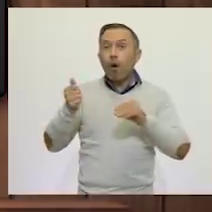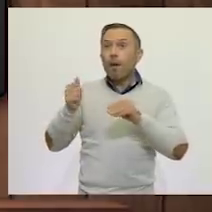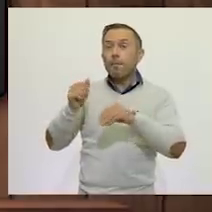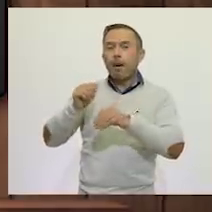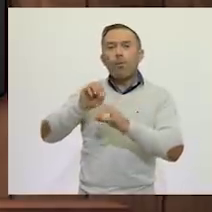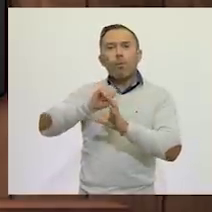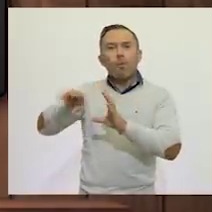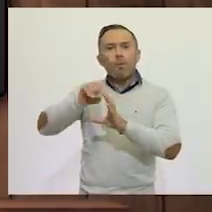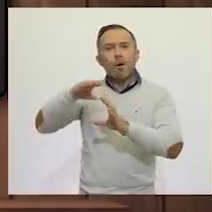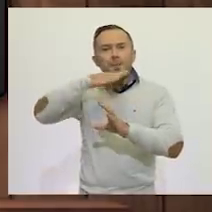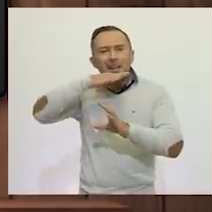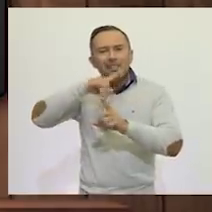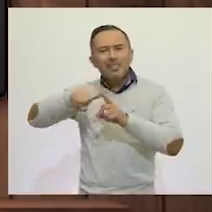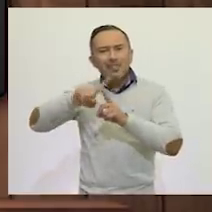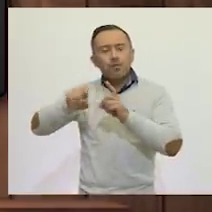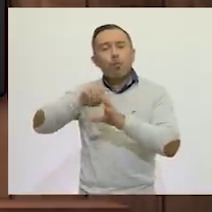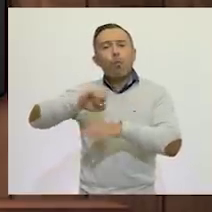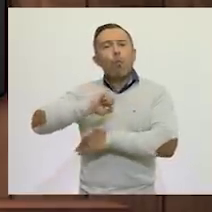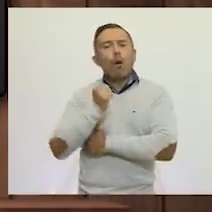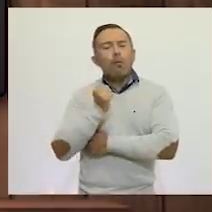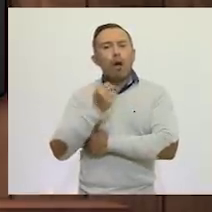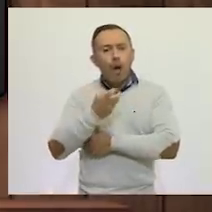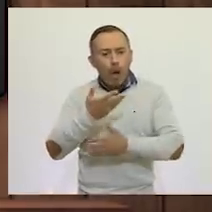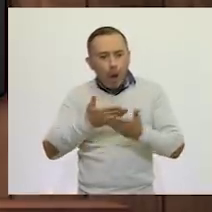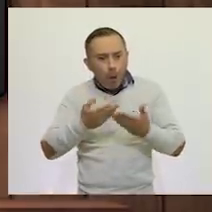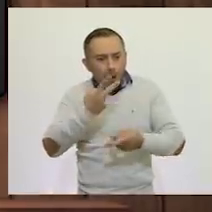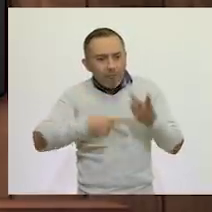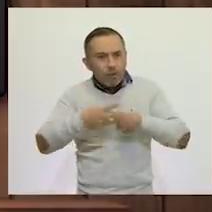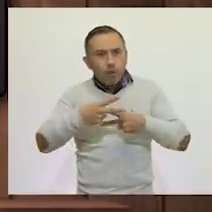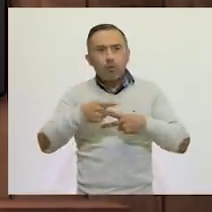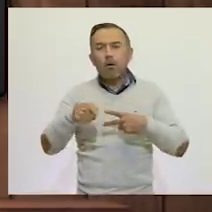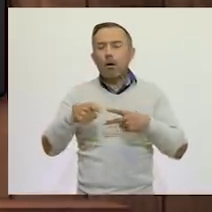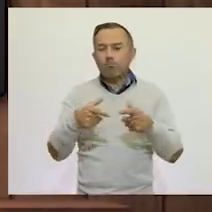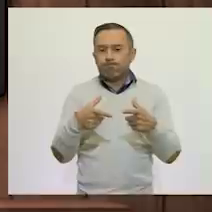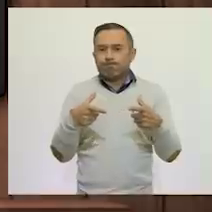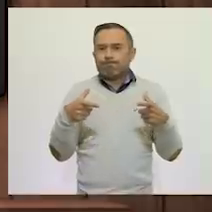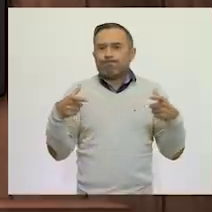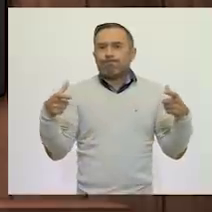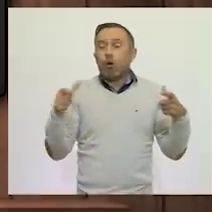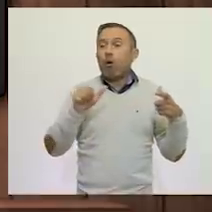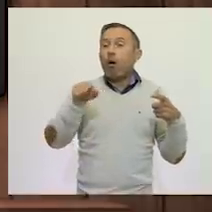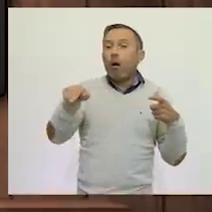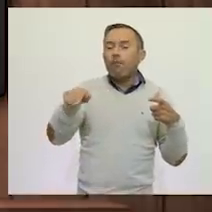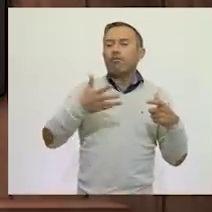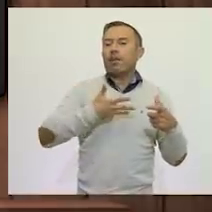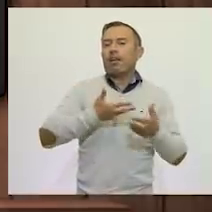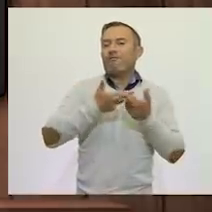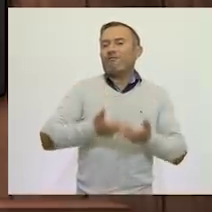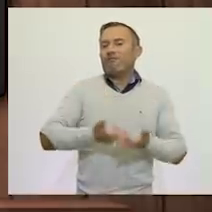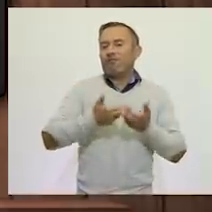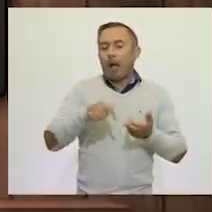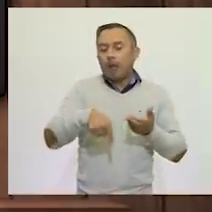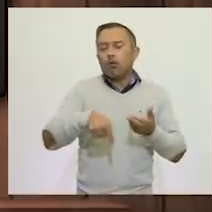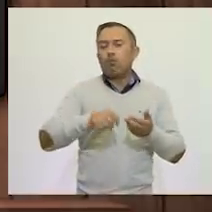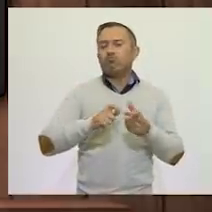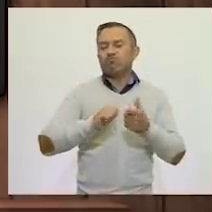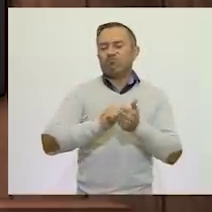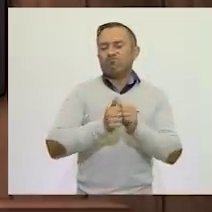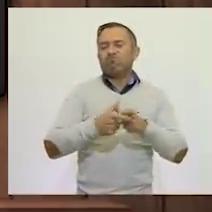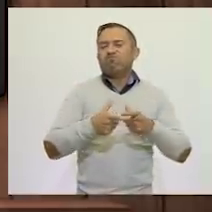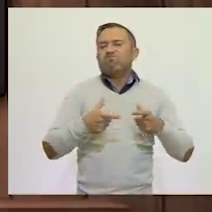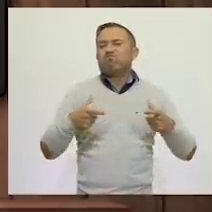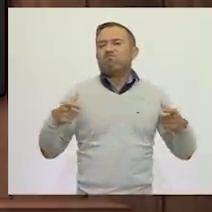más pequeñas y con menos recursos ahora dependían de las más grandes, lo que fue creando los primeros centros de poder.